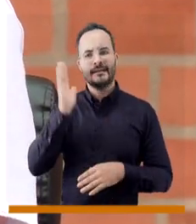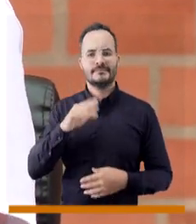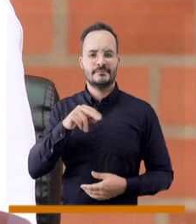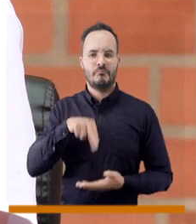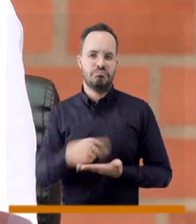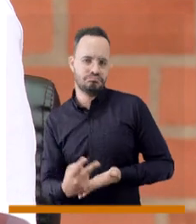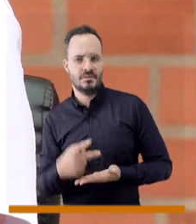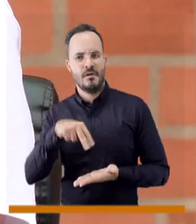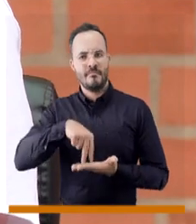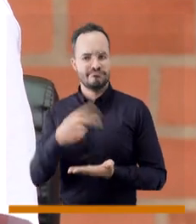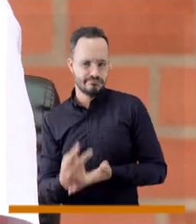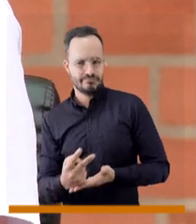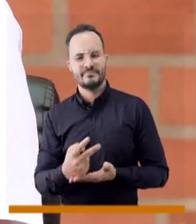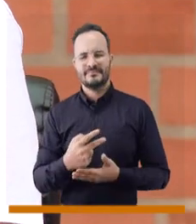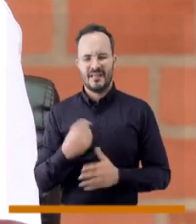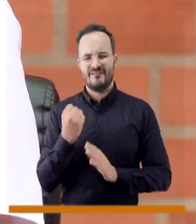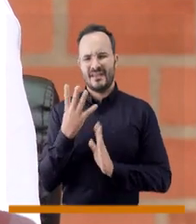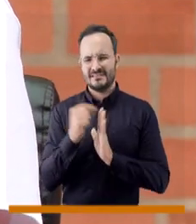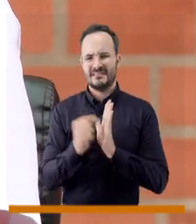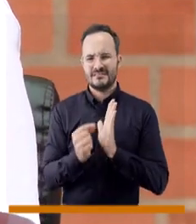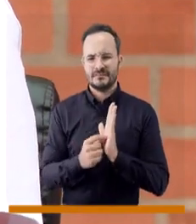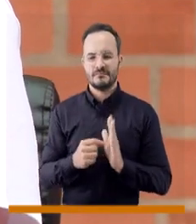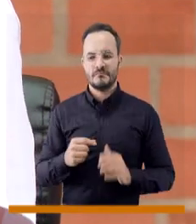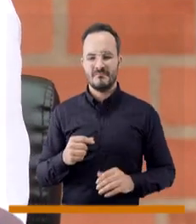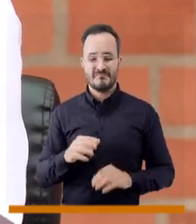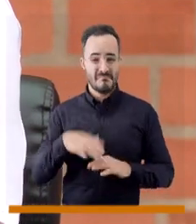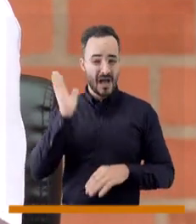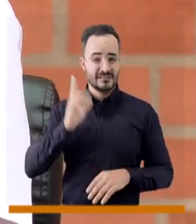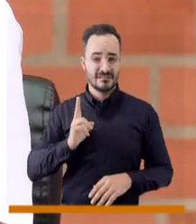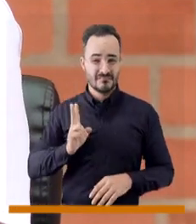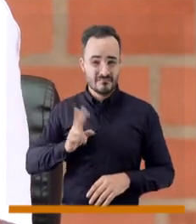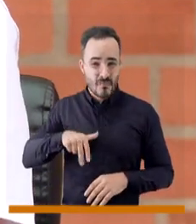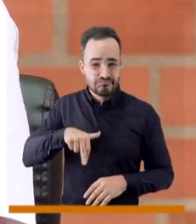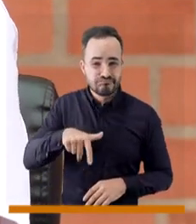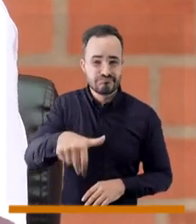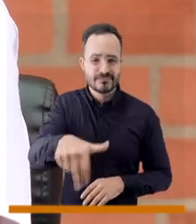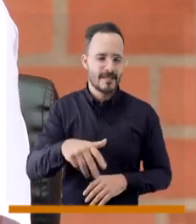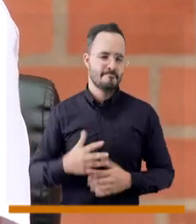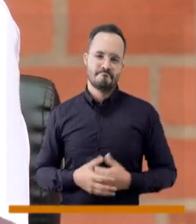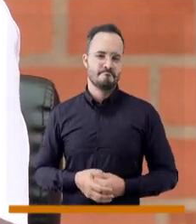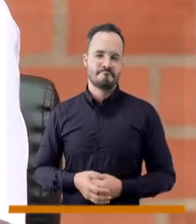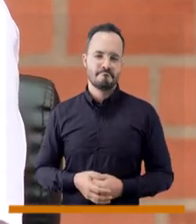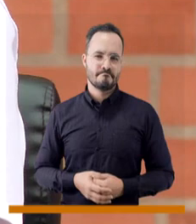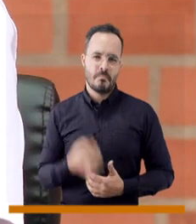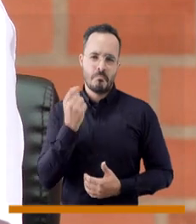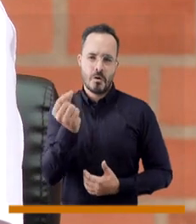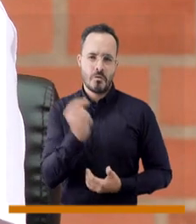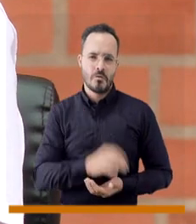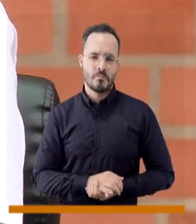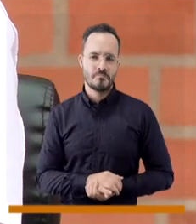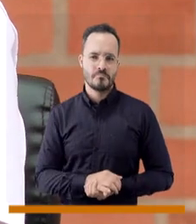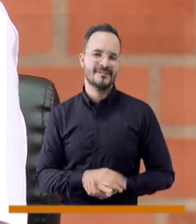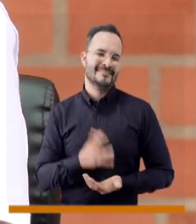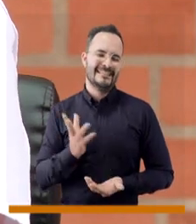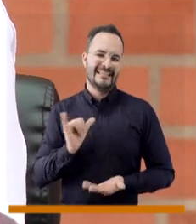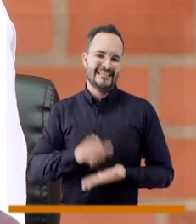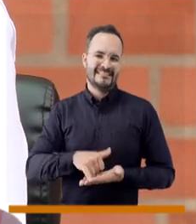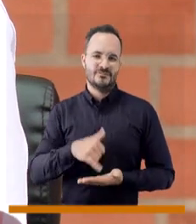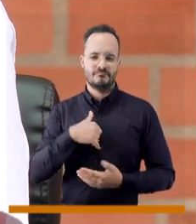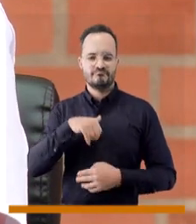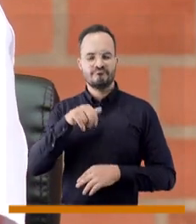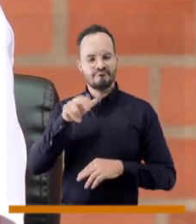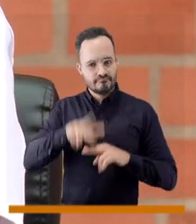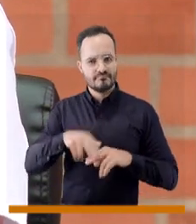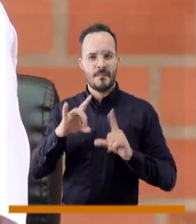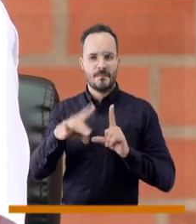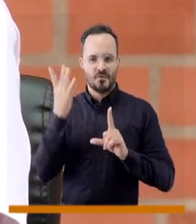caigo mucho, pues siempre, pues casi no estoy caminando y pues entonces por eso